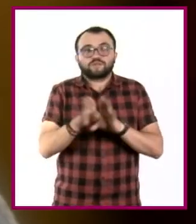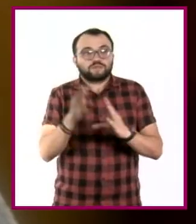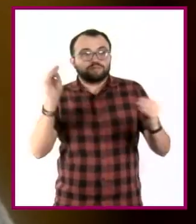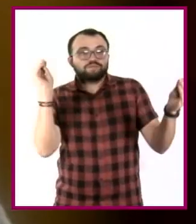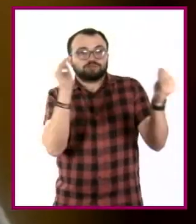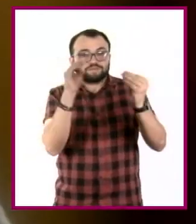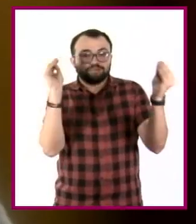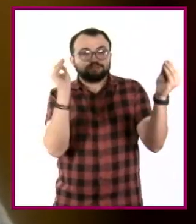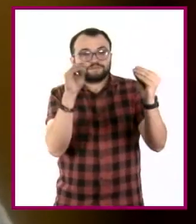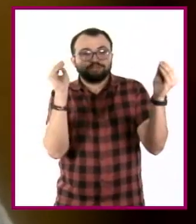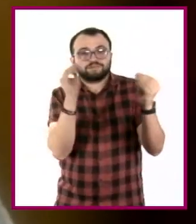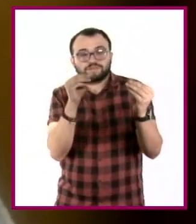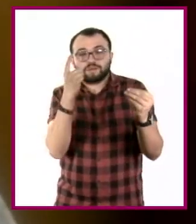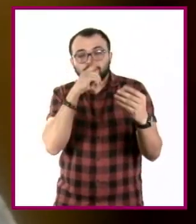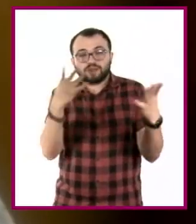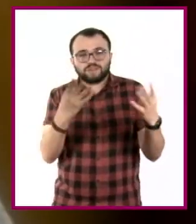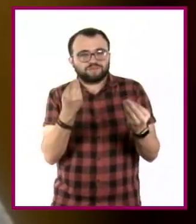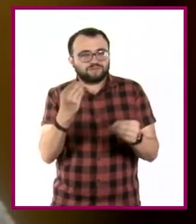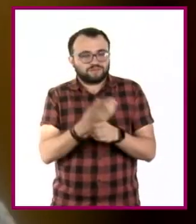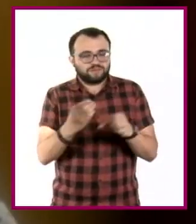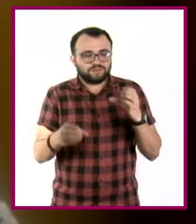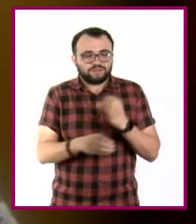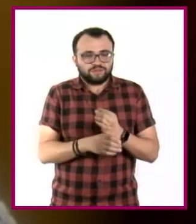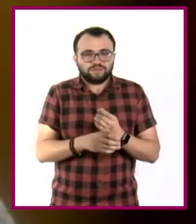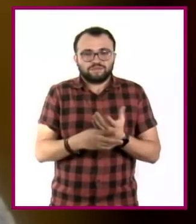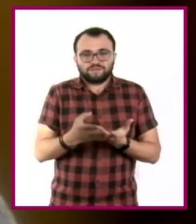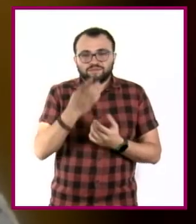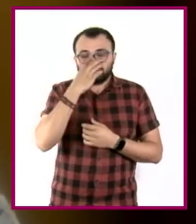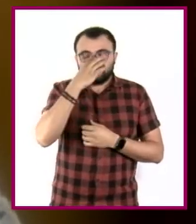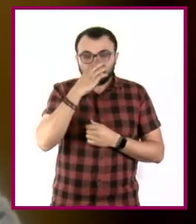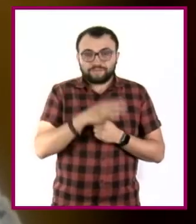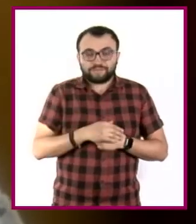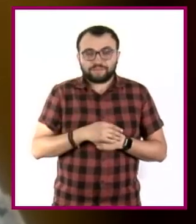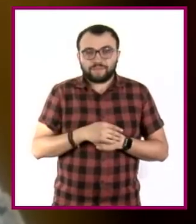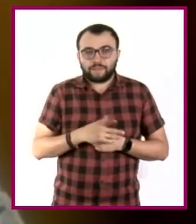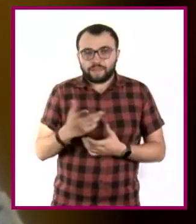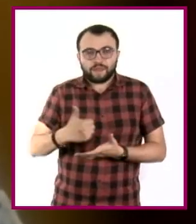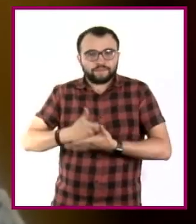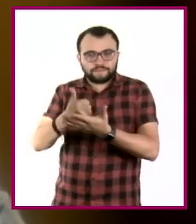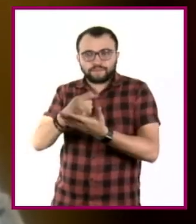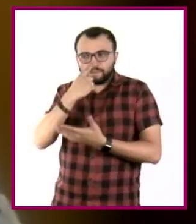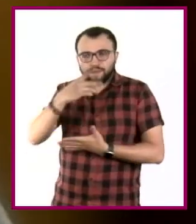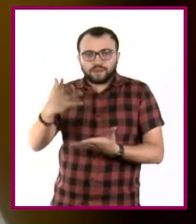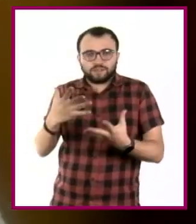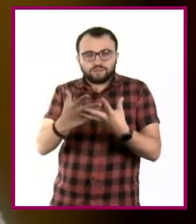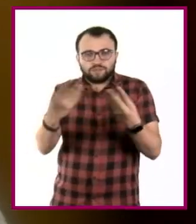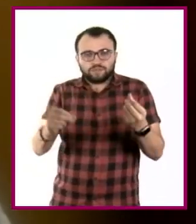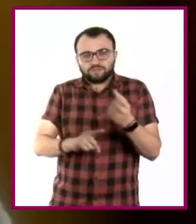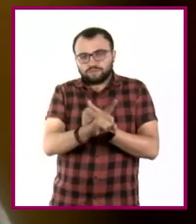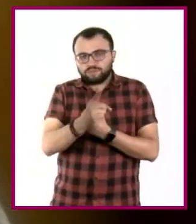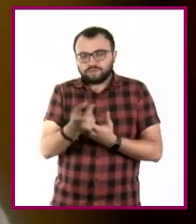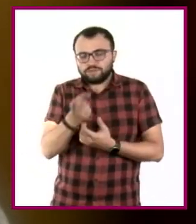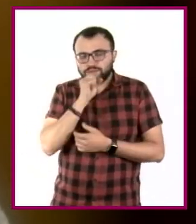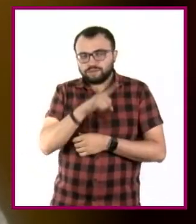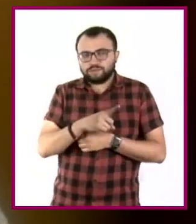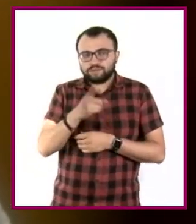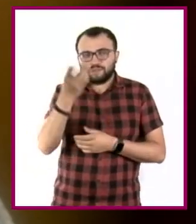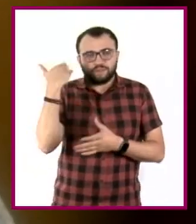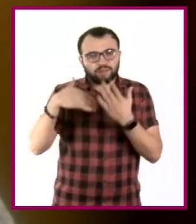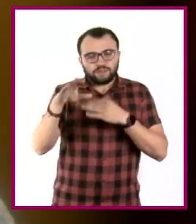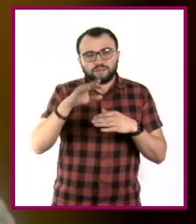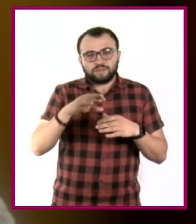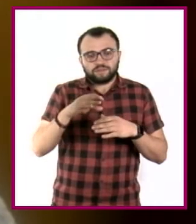están haciendo muchas cosas que les va a ayudar a resolver problemáticas también en el